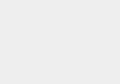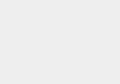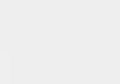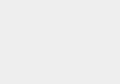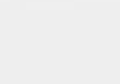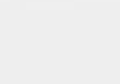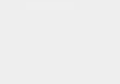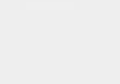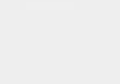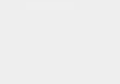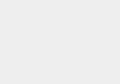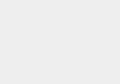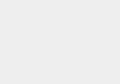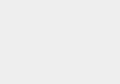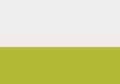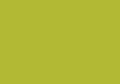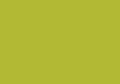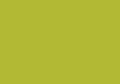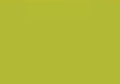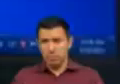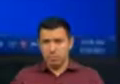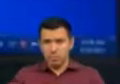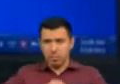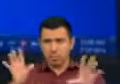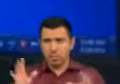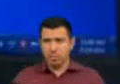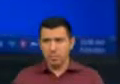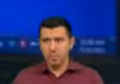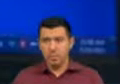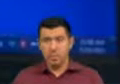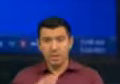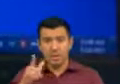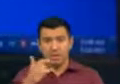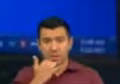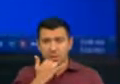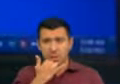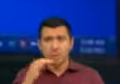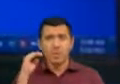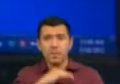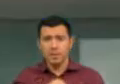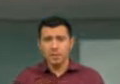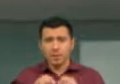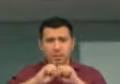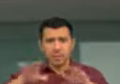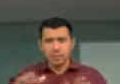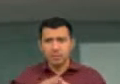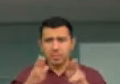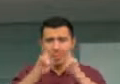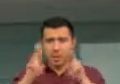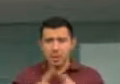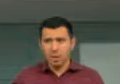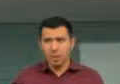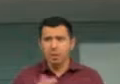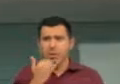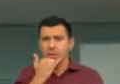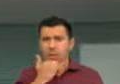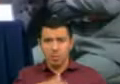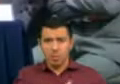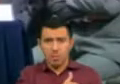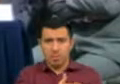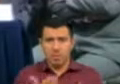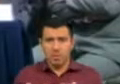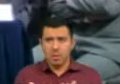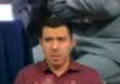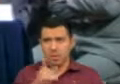canal draw tocón de la falsa información en redes sociales esta vez es víctima el ministerio de educación